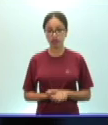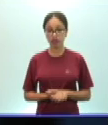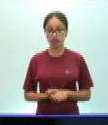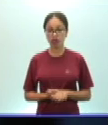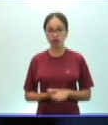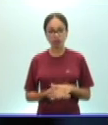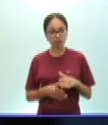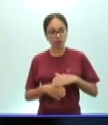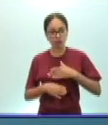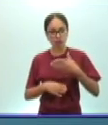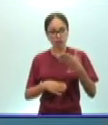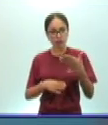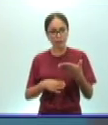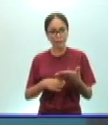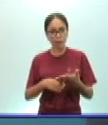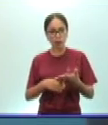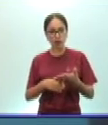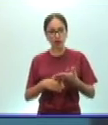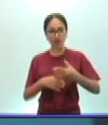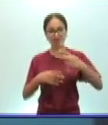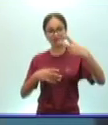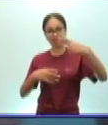Luego colocamos la pinza,